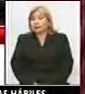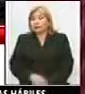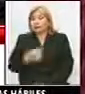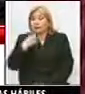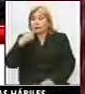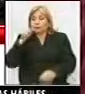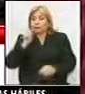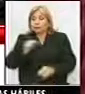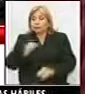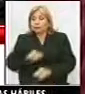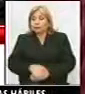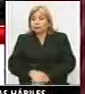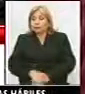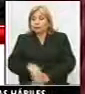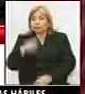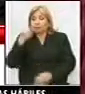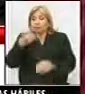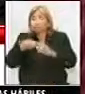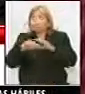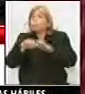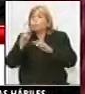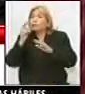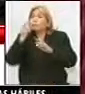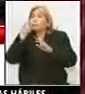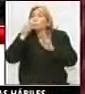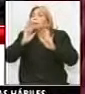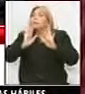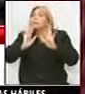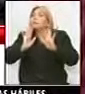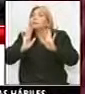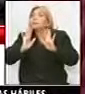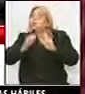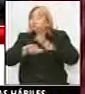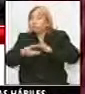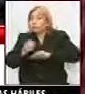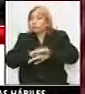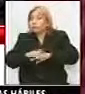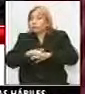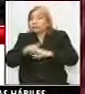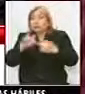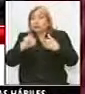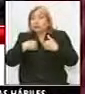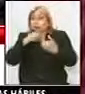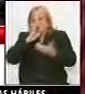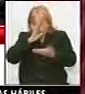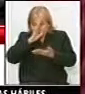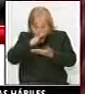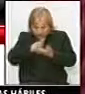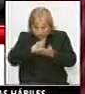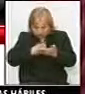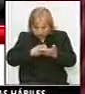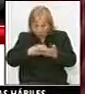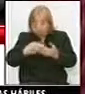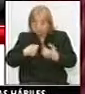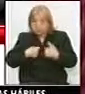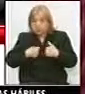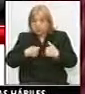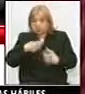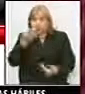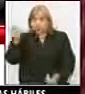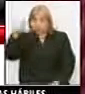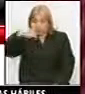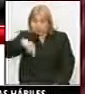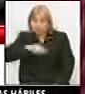esto es para ver presuntos actos de corrupción. En este caso vengo humildemente, congresista, como gobernador, a